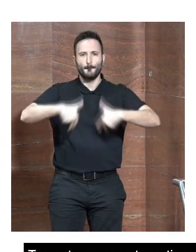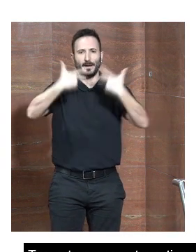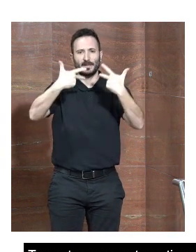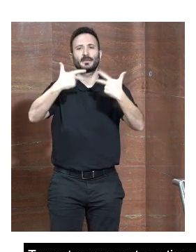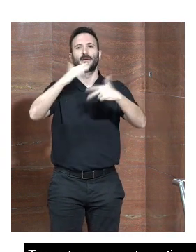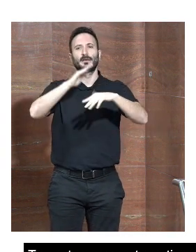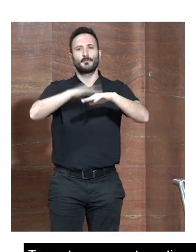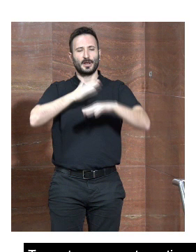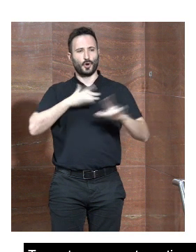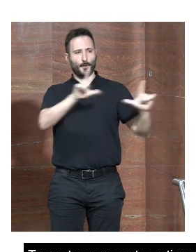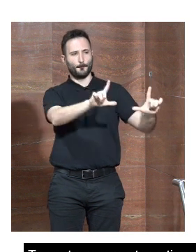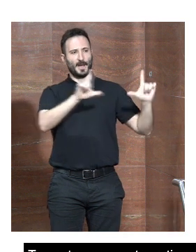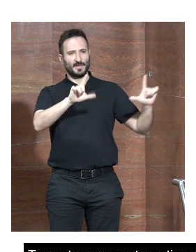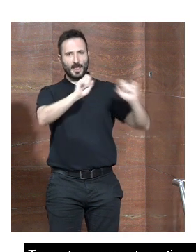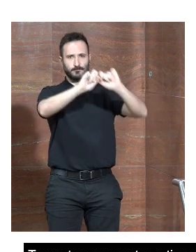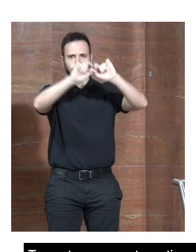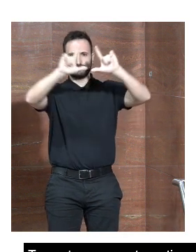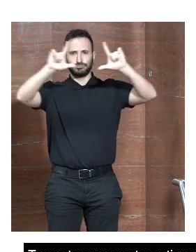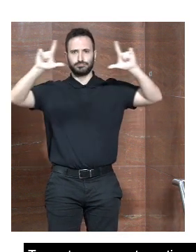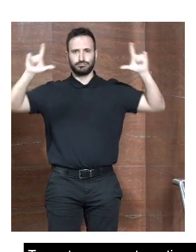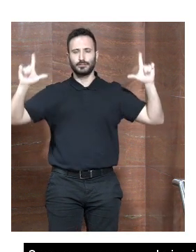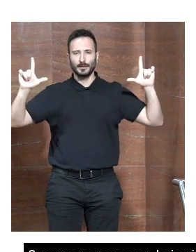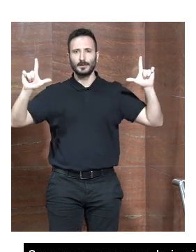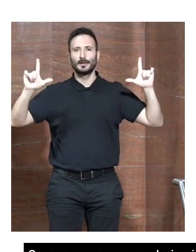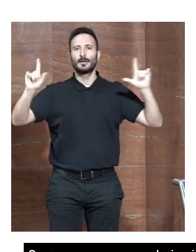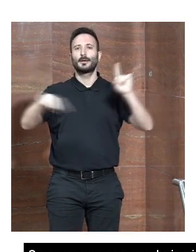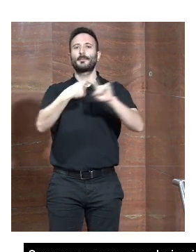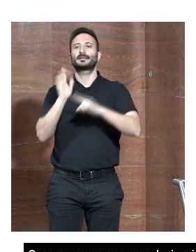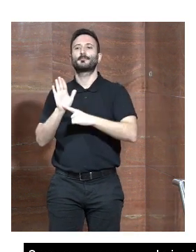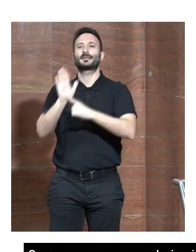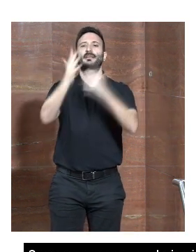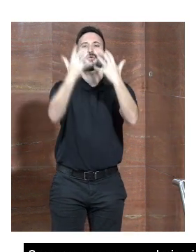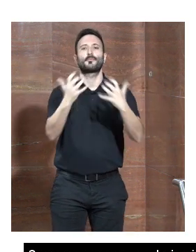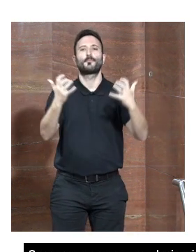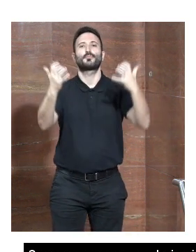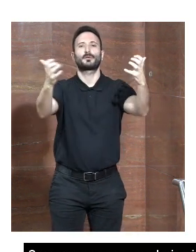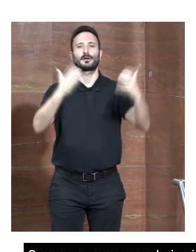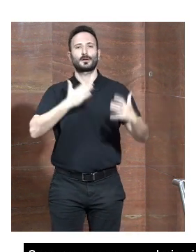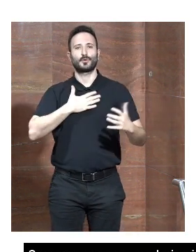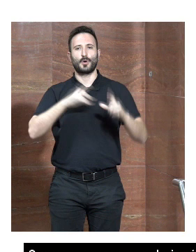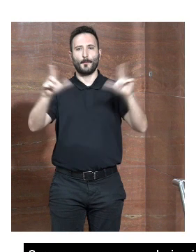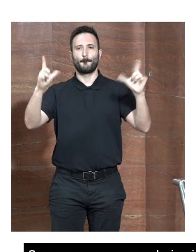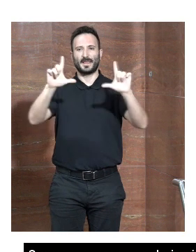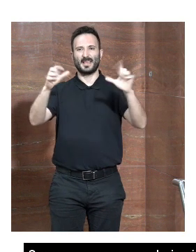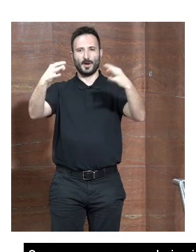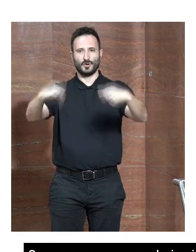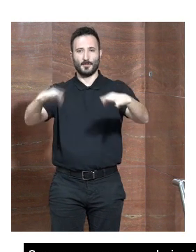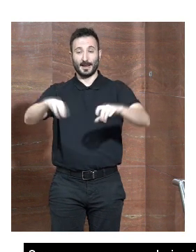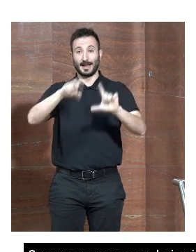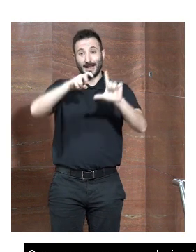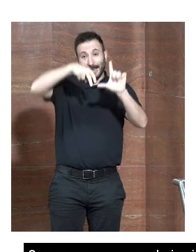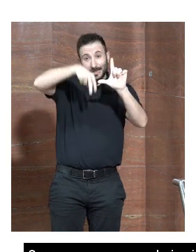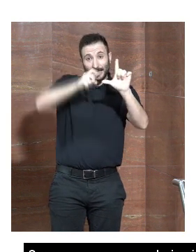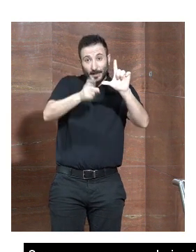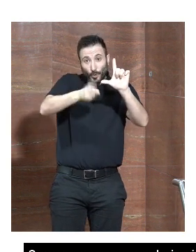usar privadamente mi pantalla aumentada con Screen Reader y presentar al público la pantalla convencional? Con Linux es aún